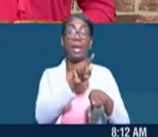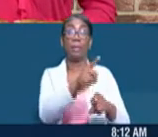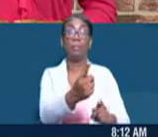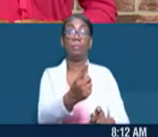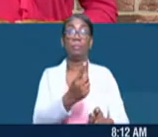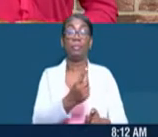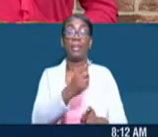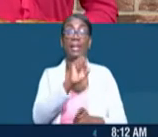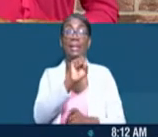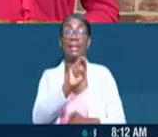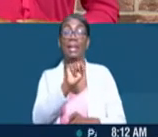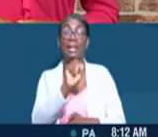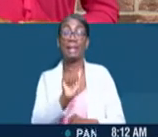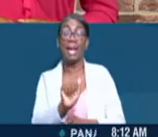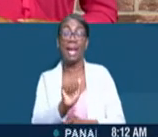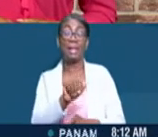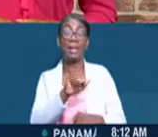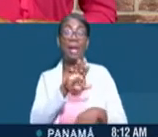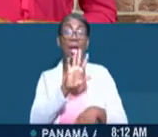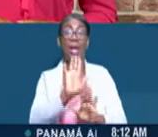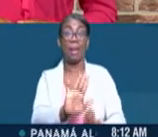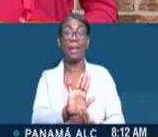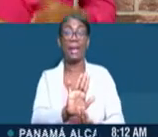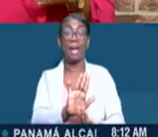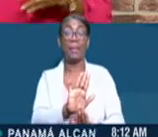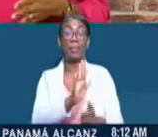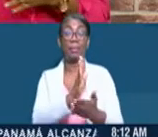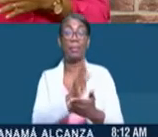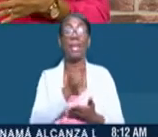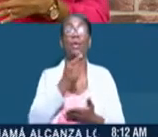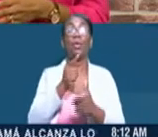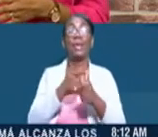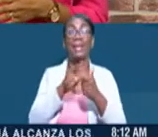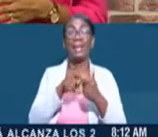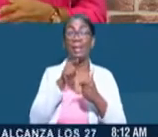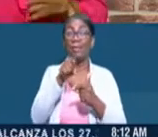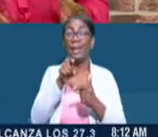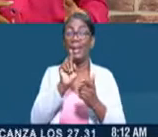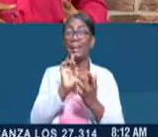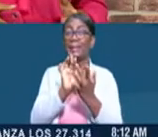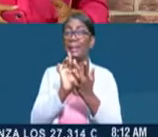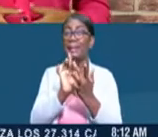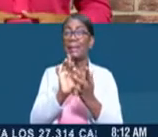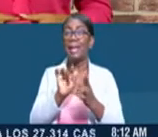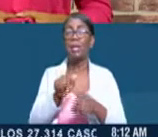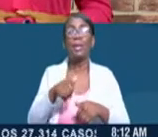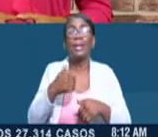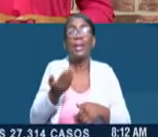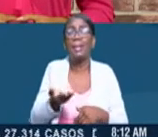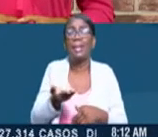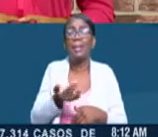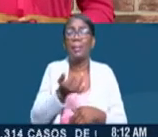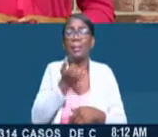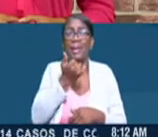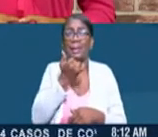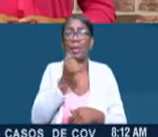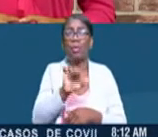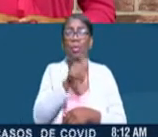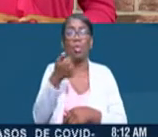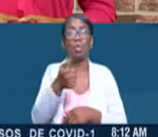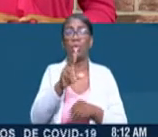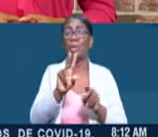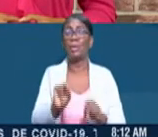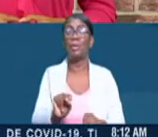SENAN, fue un acto totalmente irresponsable. Y este caso fue detectado, pero ¿qué pasa con aquellos que no han sido detectados? Así